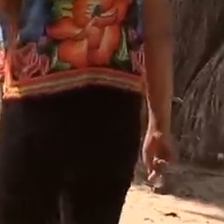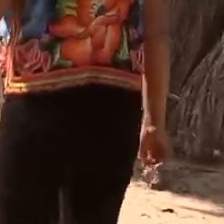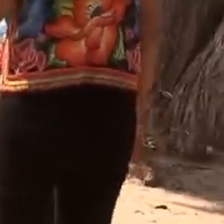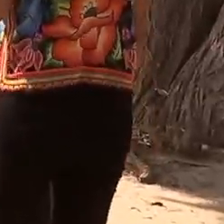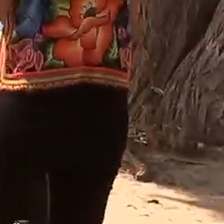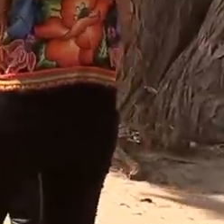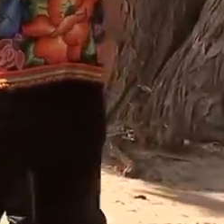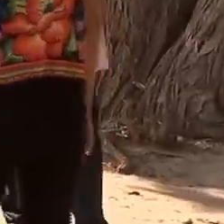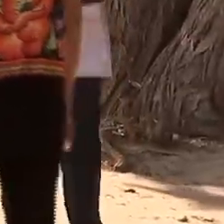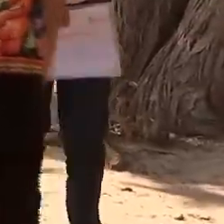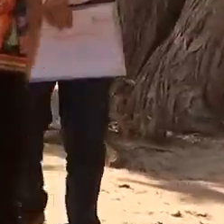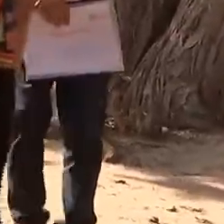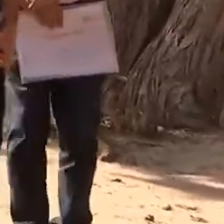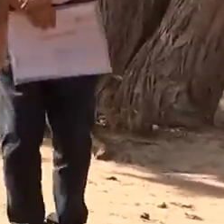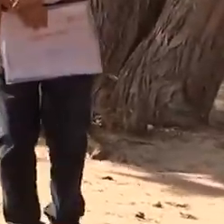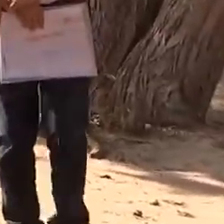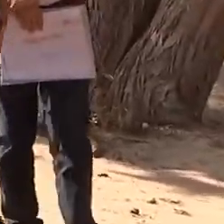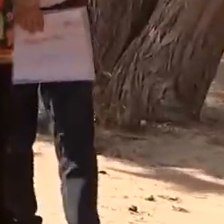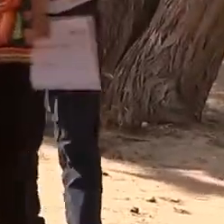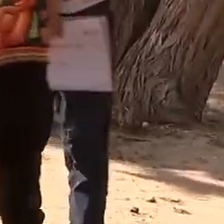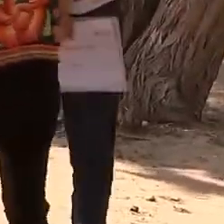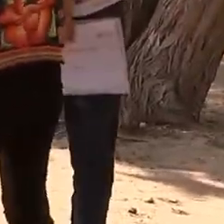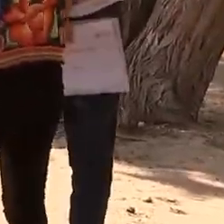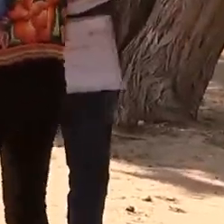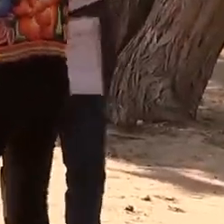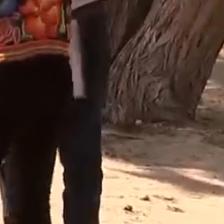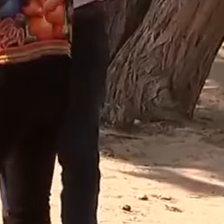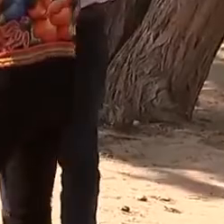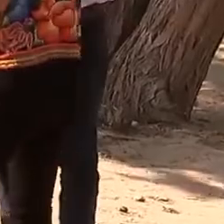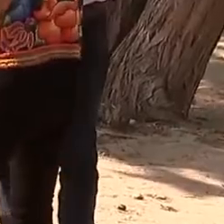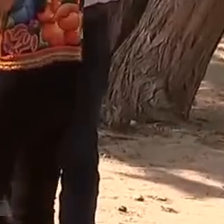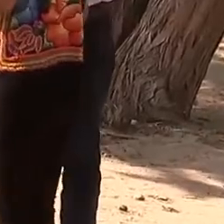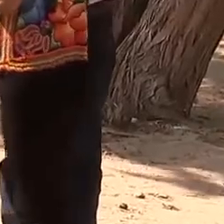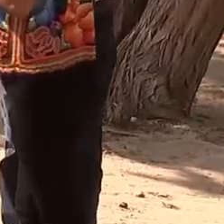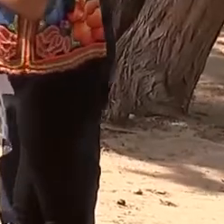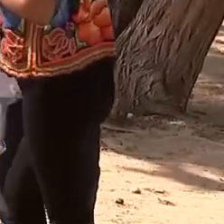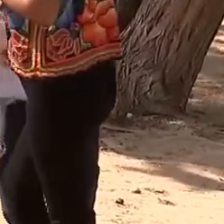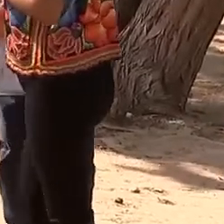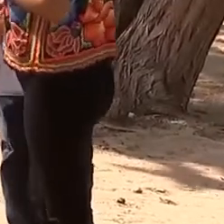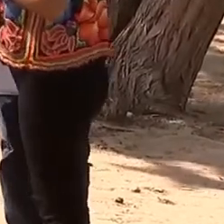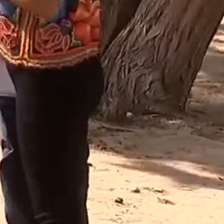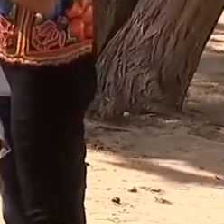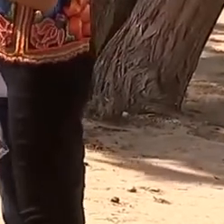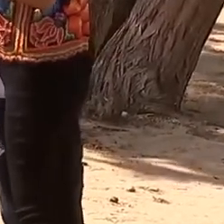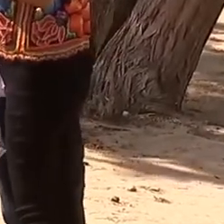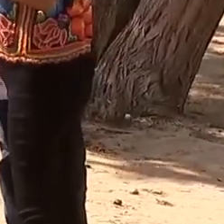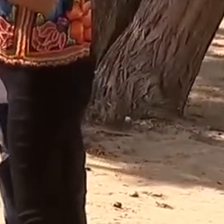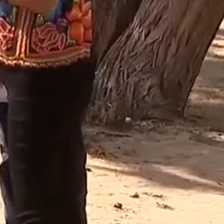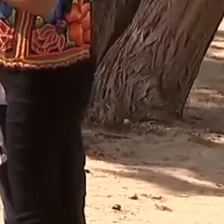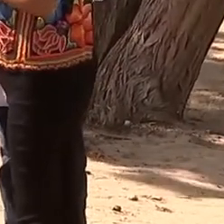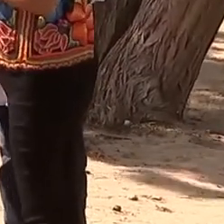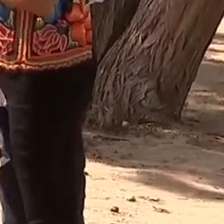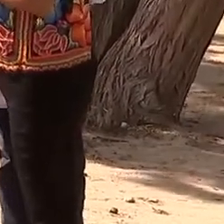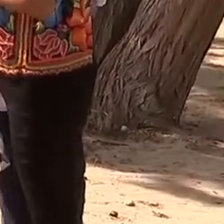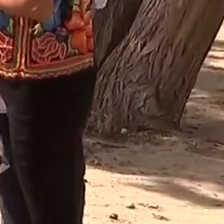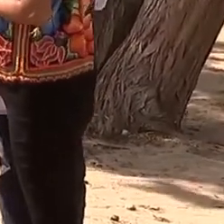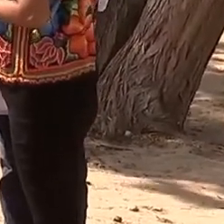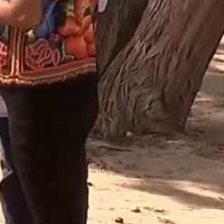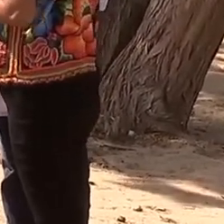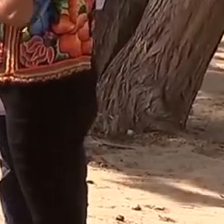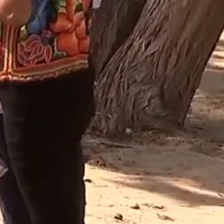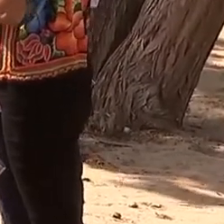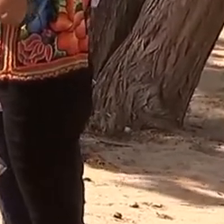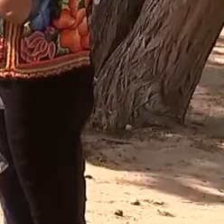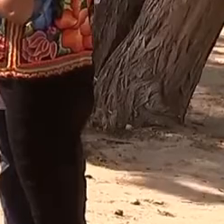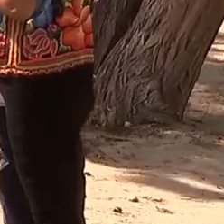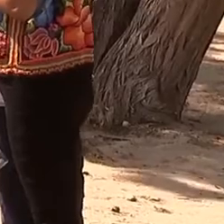Muy buenos días, señor presidente. Un gusto tenerlo aquí. Mi nombre es Yadira, coordinadora de SECAT, el mexicano. Un gusto